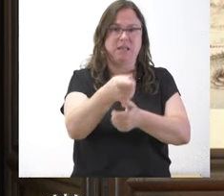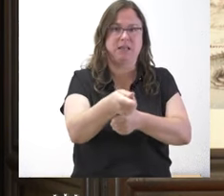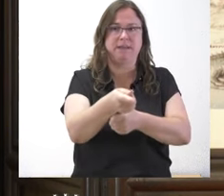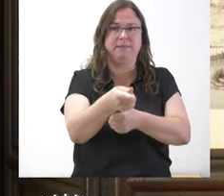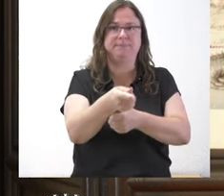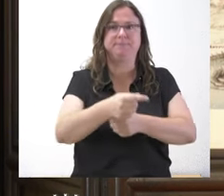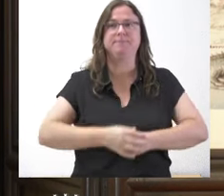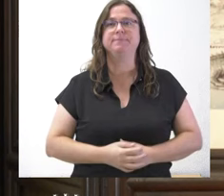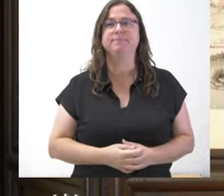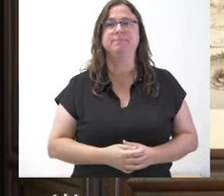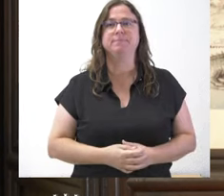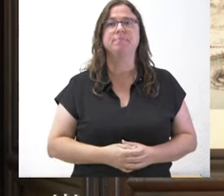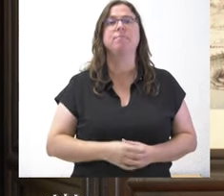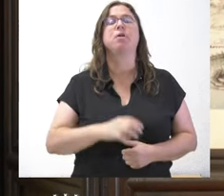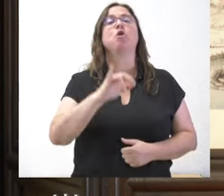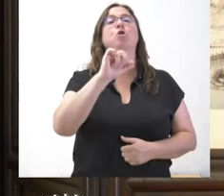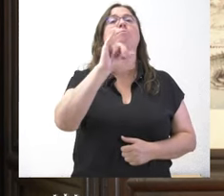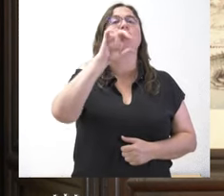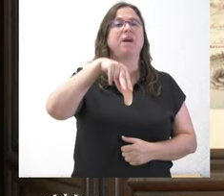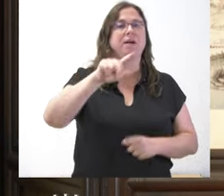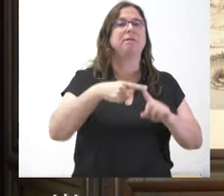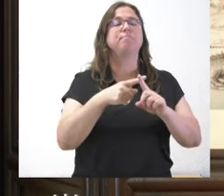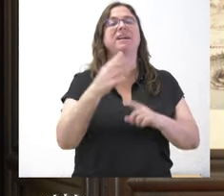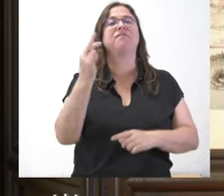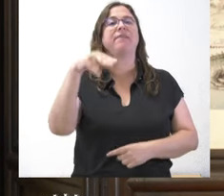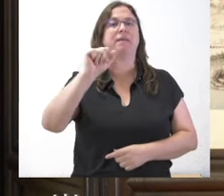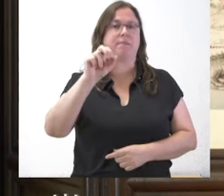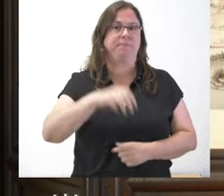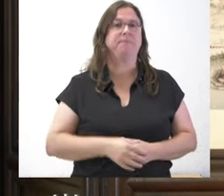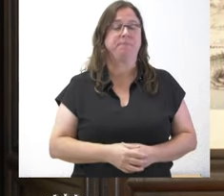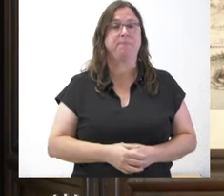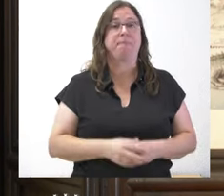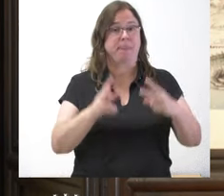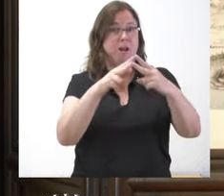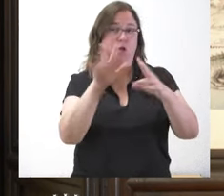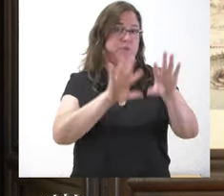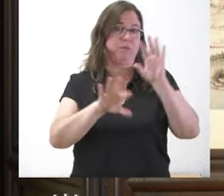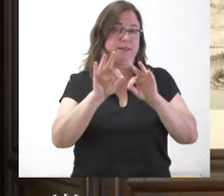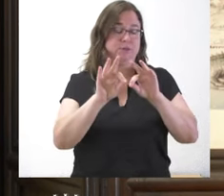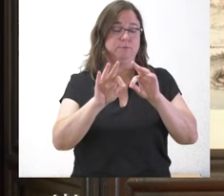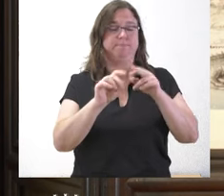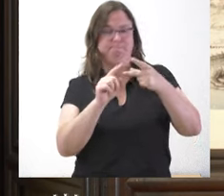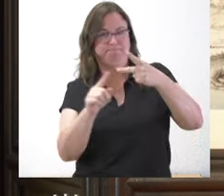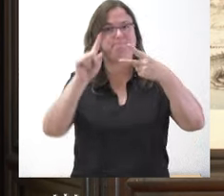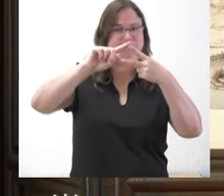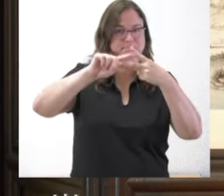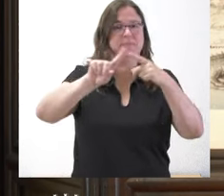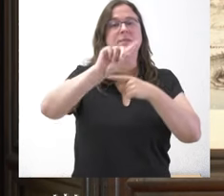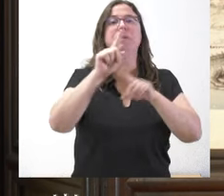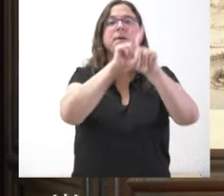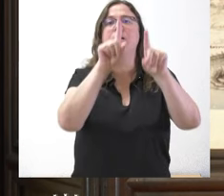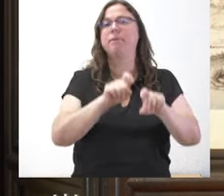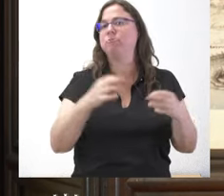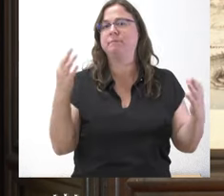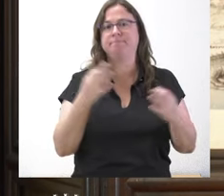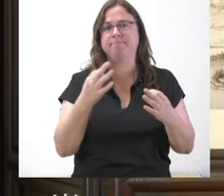eh Carlos pollán y Fátima pinacho y respecto de la primera pregunta lo que tengo que decir es